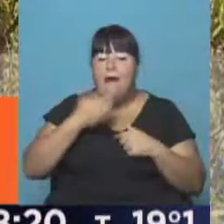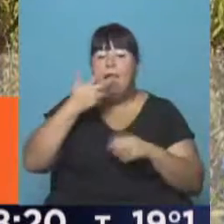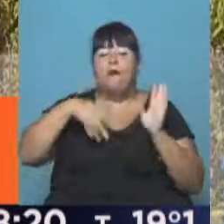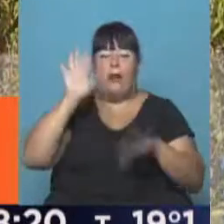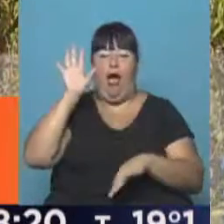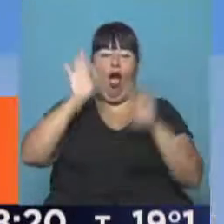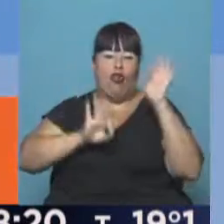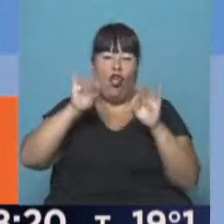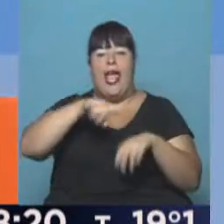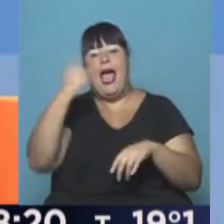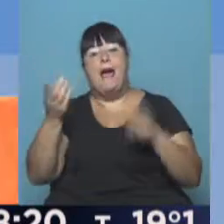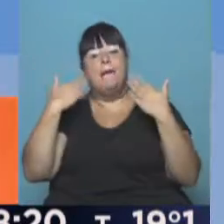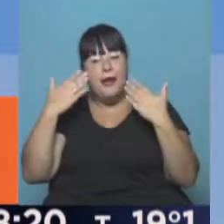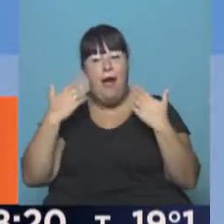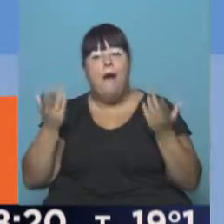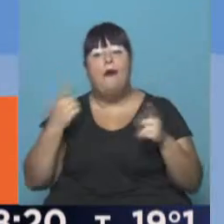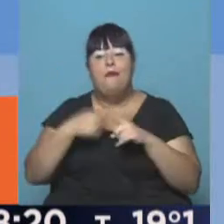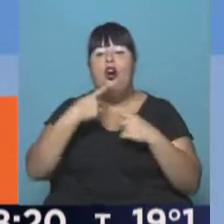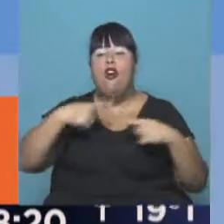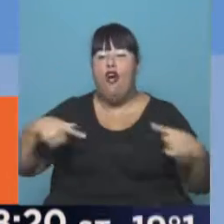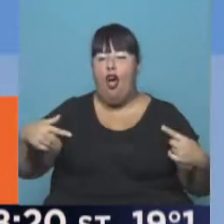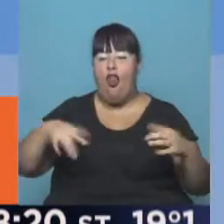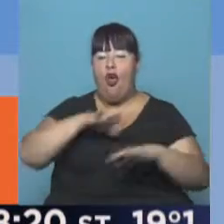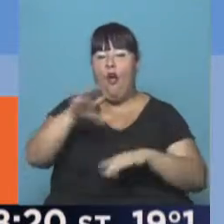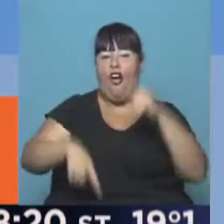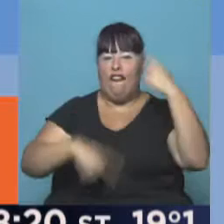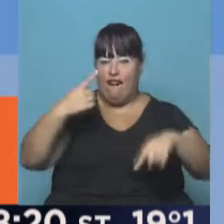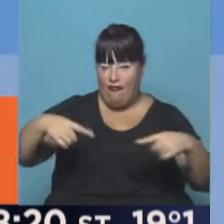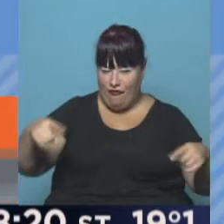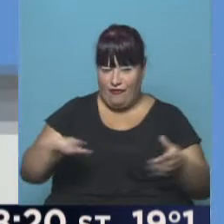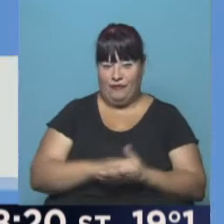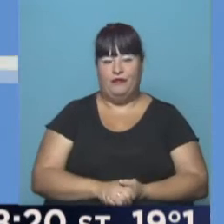A mí me gusta más el otoño que la primavera, justamente por lo colorido de los paisajes.